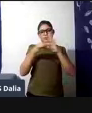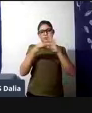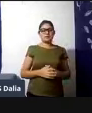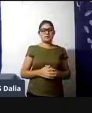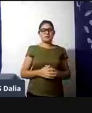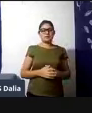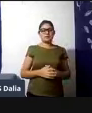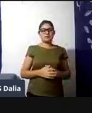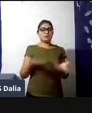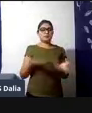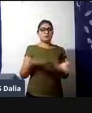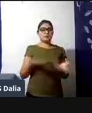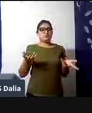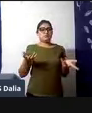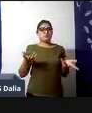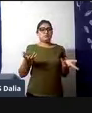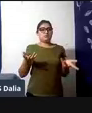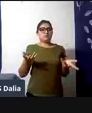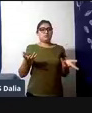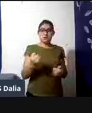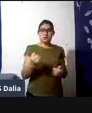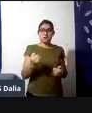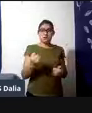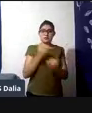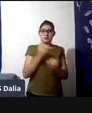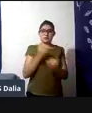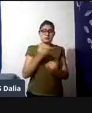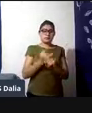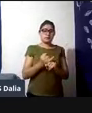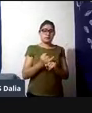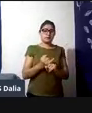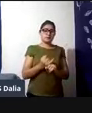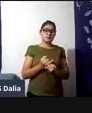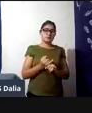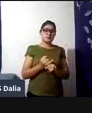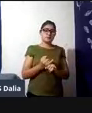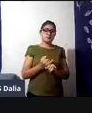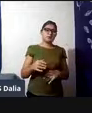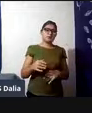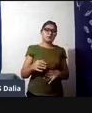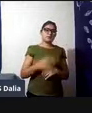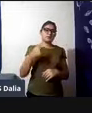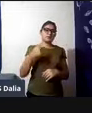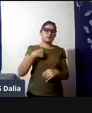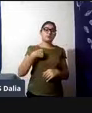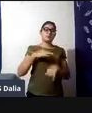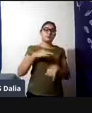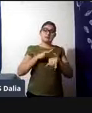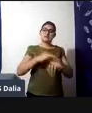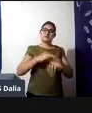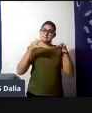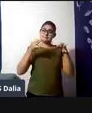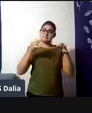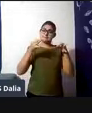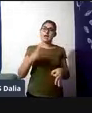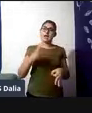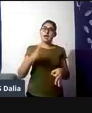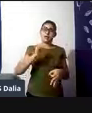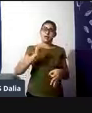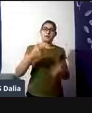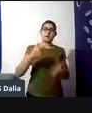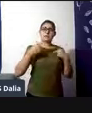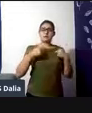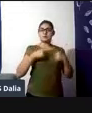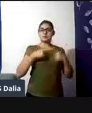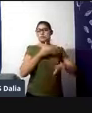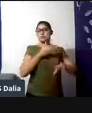mi recomendación, porque lo vi, lo he vivido, he estado ahí en el ojo del huracán, el tema es, no